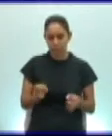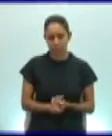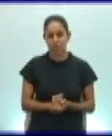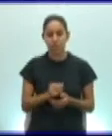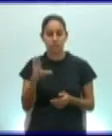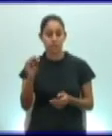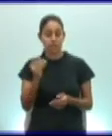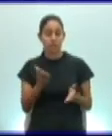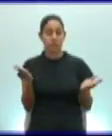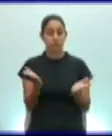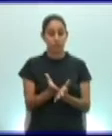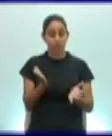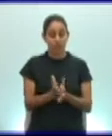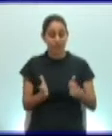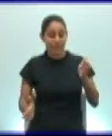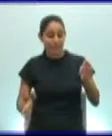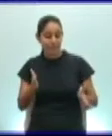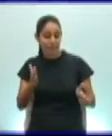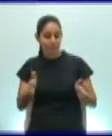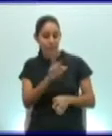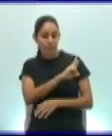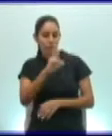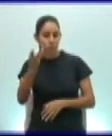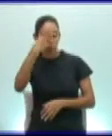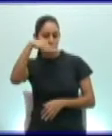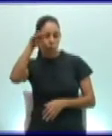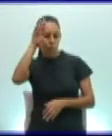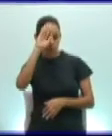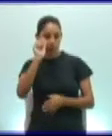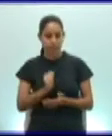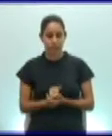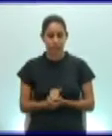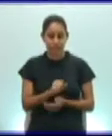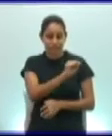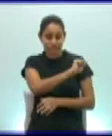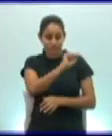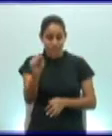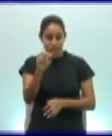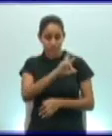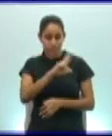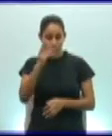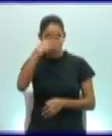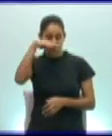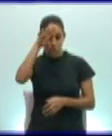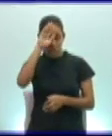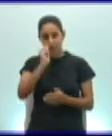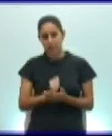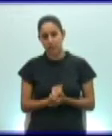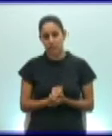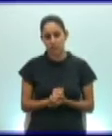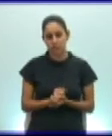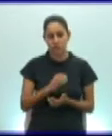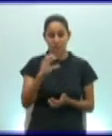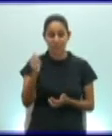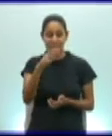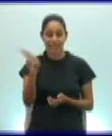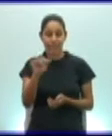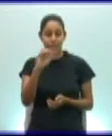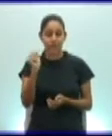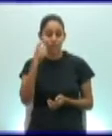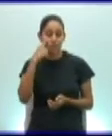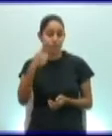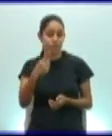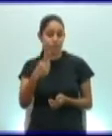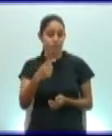estamos trabajando la etapa de la Revolución Cubana en el poder, un capítulo que tiene varios momentos. Recuerden que son 4 grandes